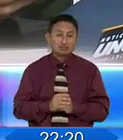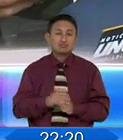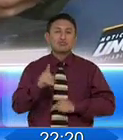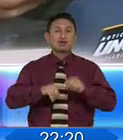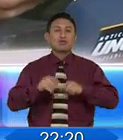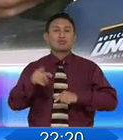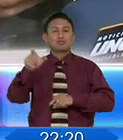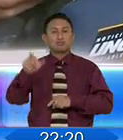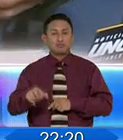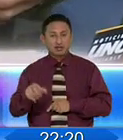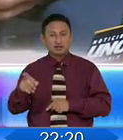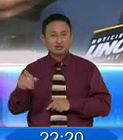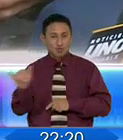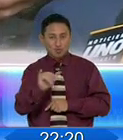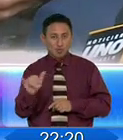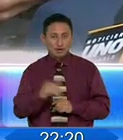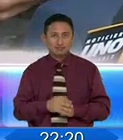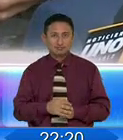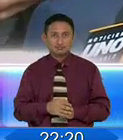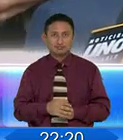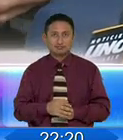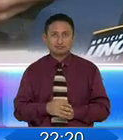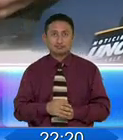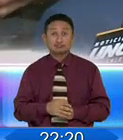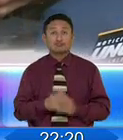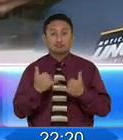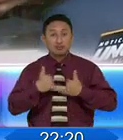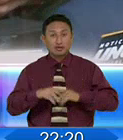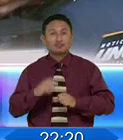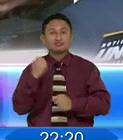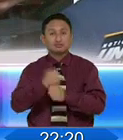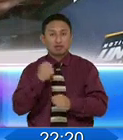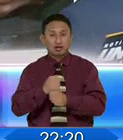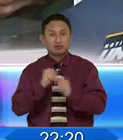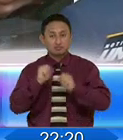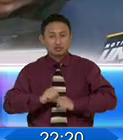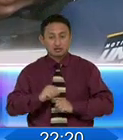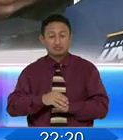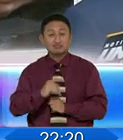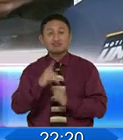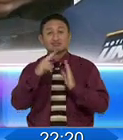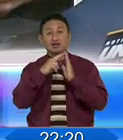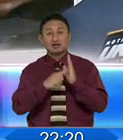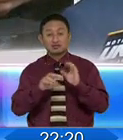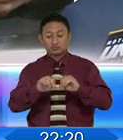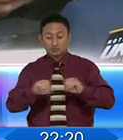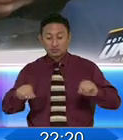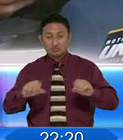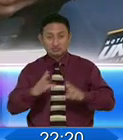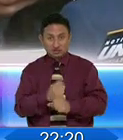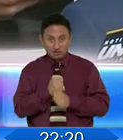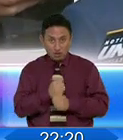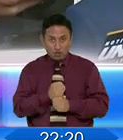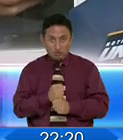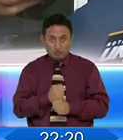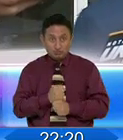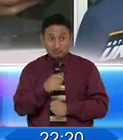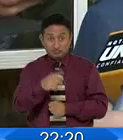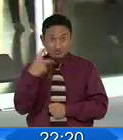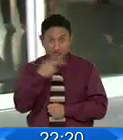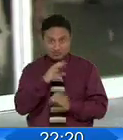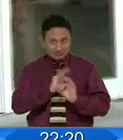comunes en el proceso y seguimos trabajando para asegurarnos que el registro de títulos es seguro y que no existan estos